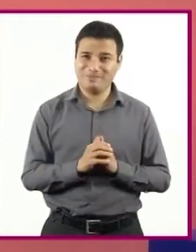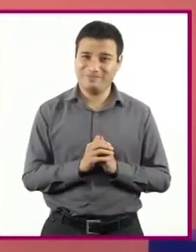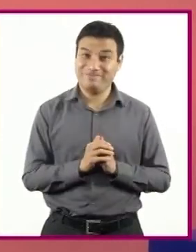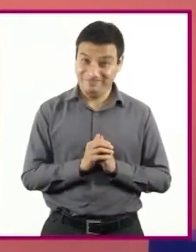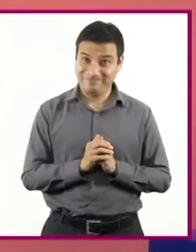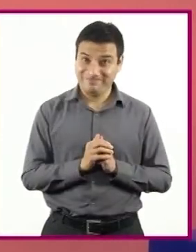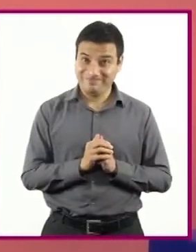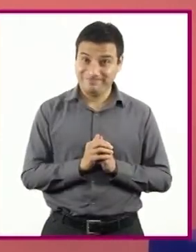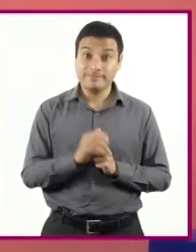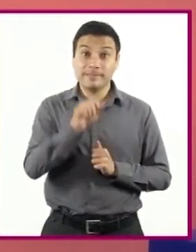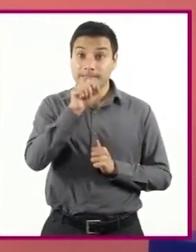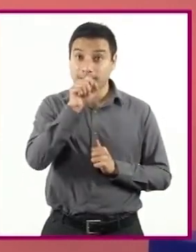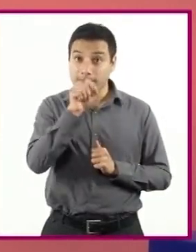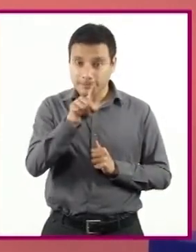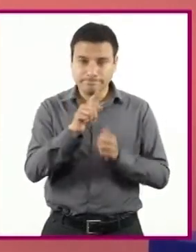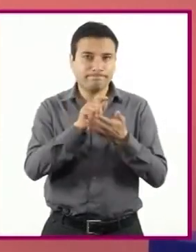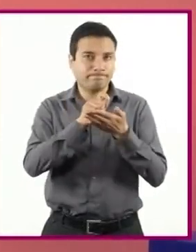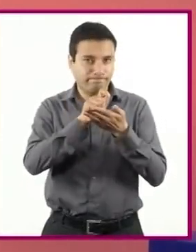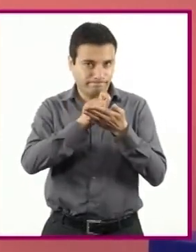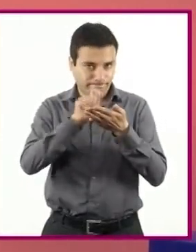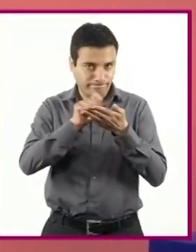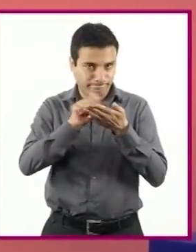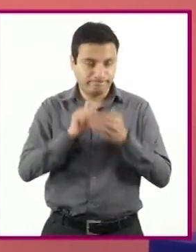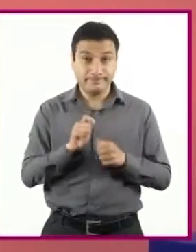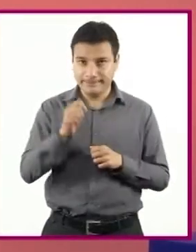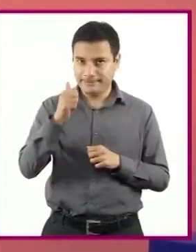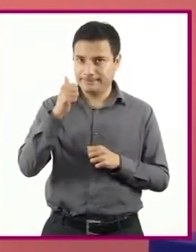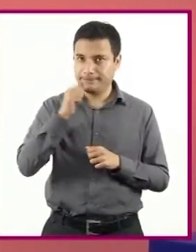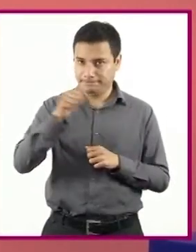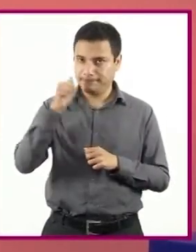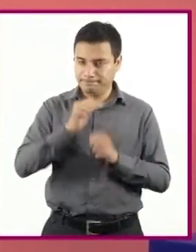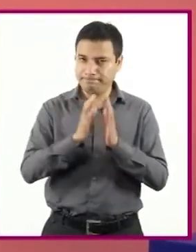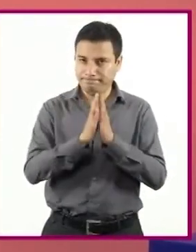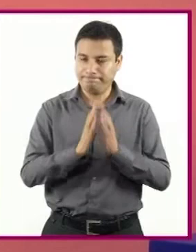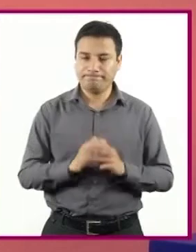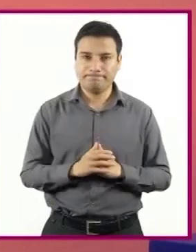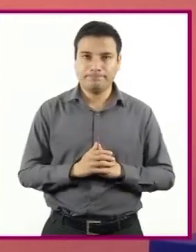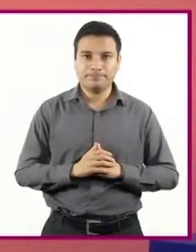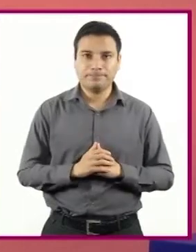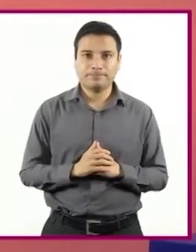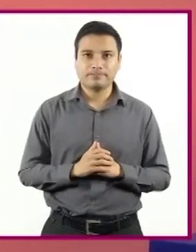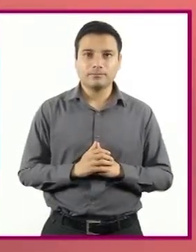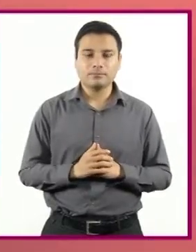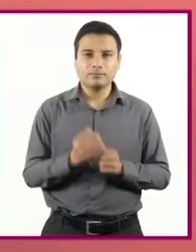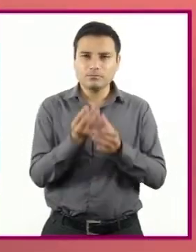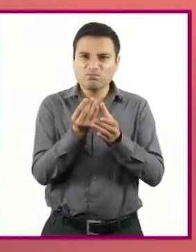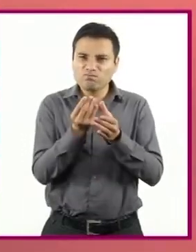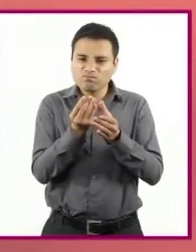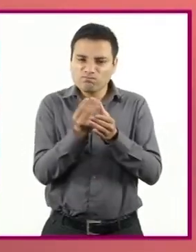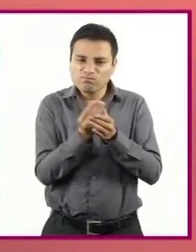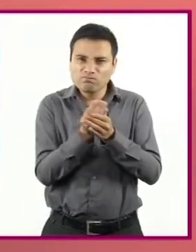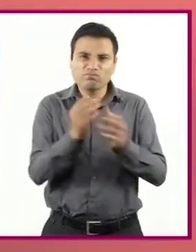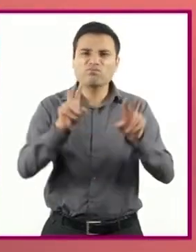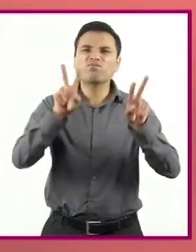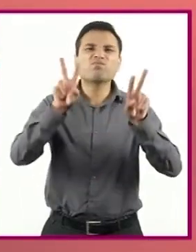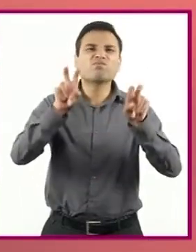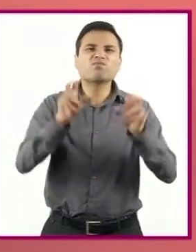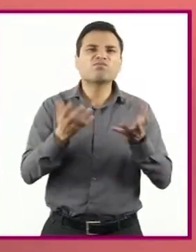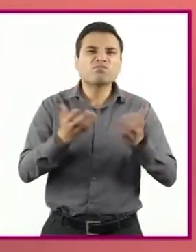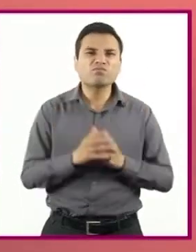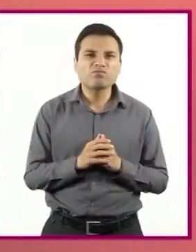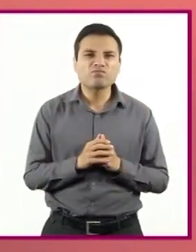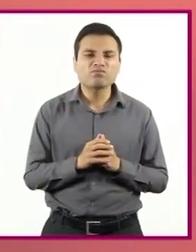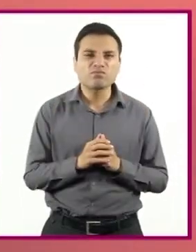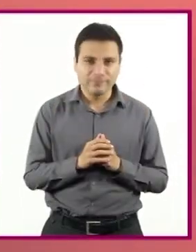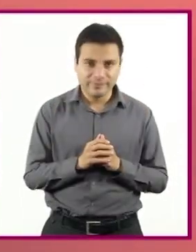atentos y tomar nota de todo lo que consideren importante. La sesión que hoy abordaremos lleva por título